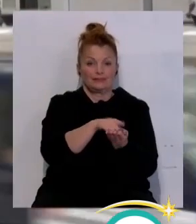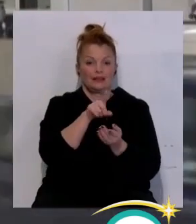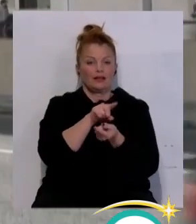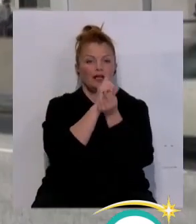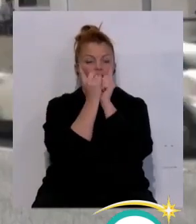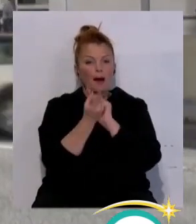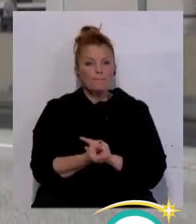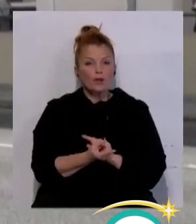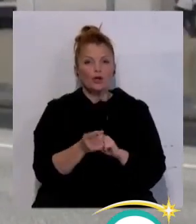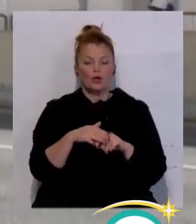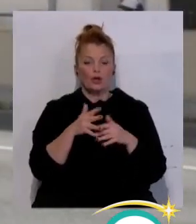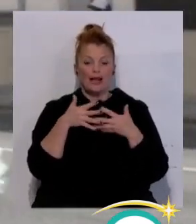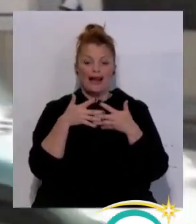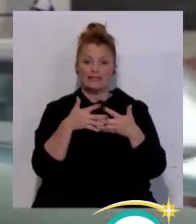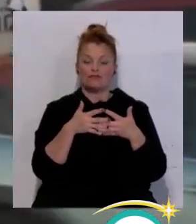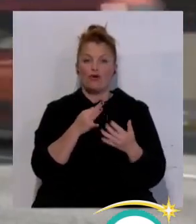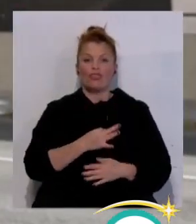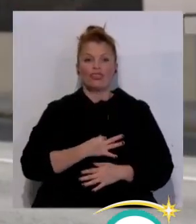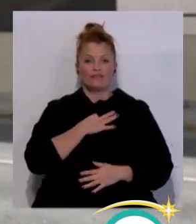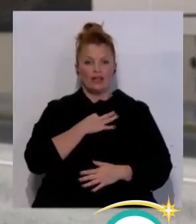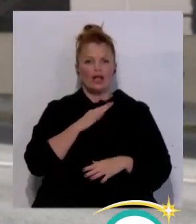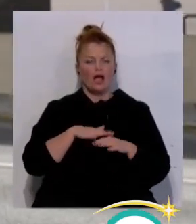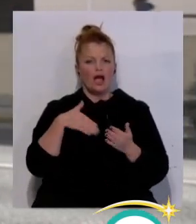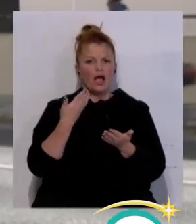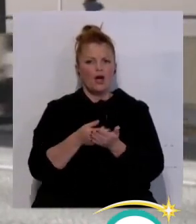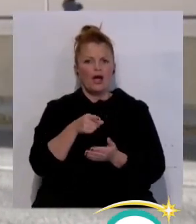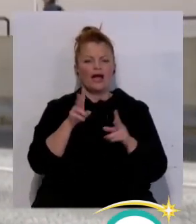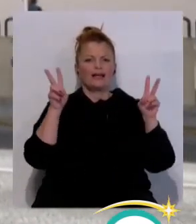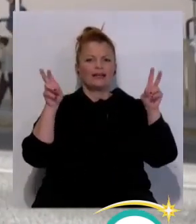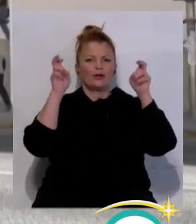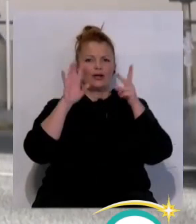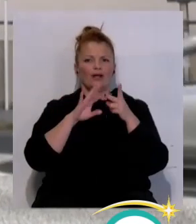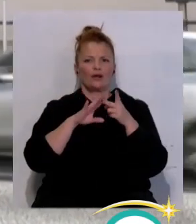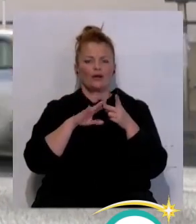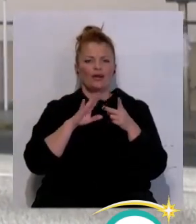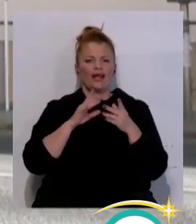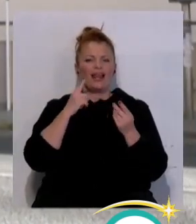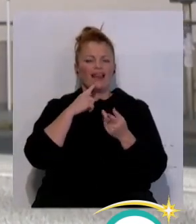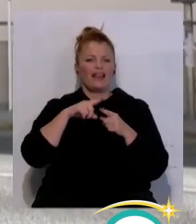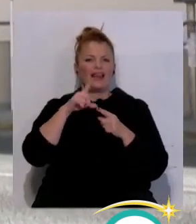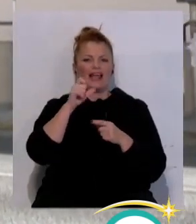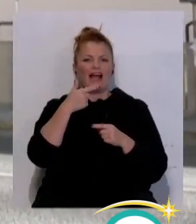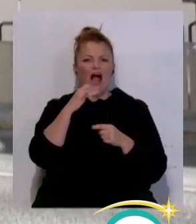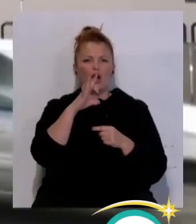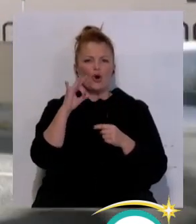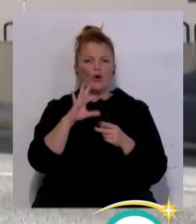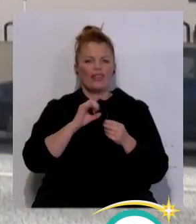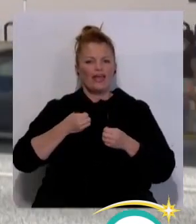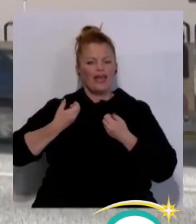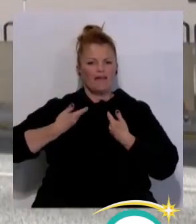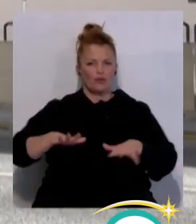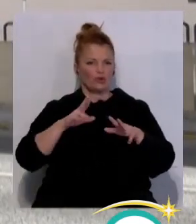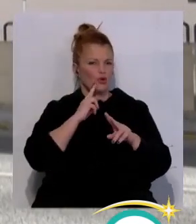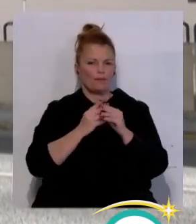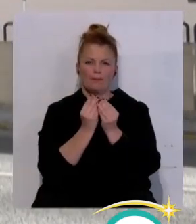cambio está en que el archivo civil llevaba hasta ahora el título de legajo de aborto, nombre que desaparece,